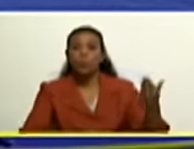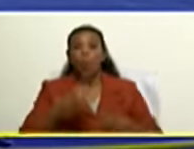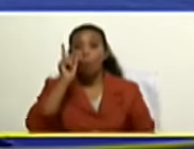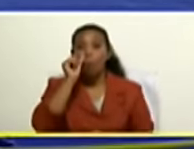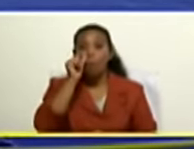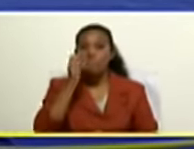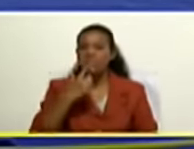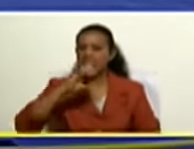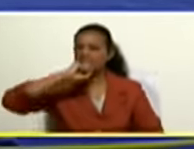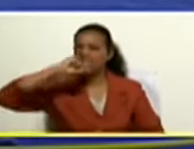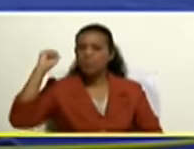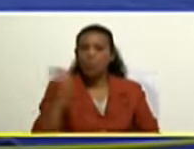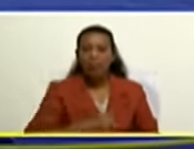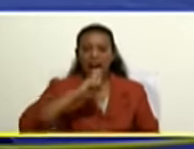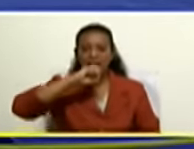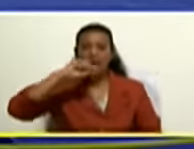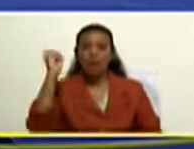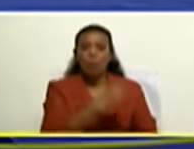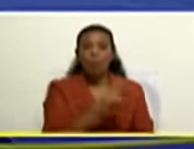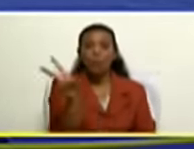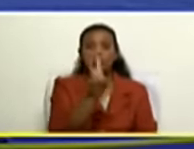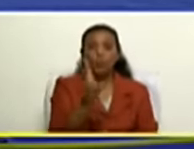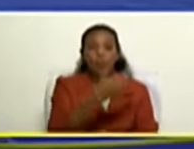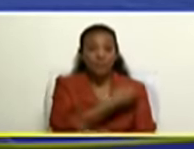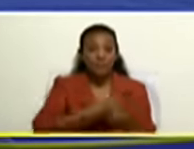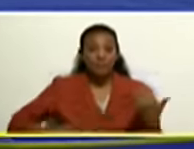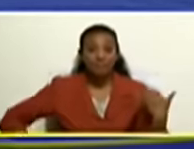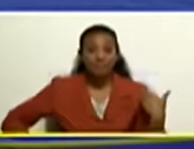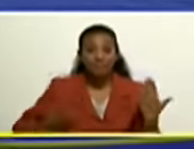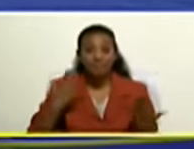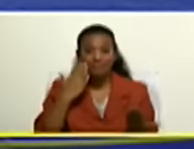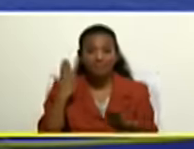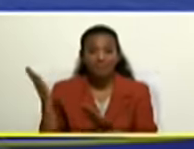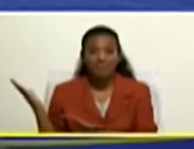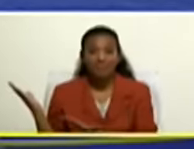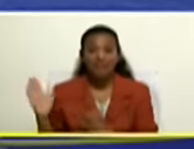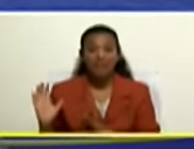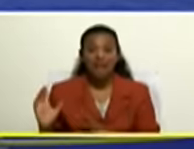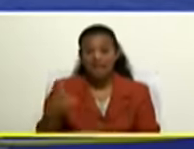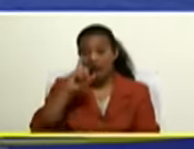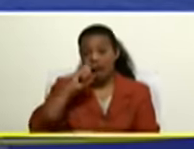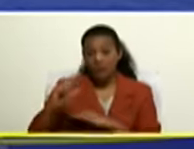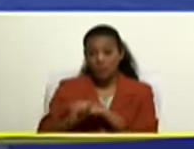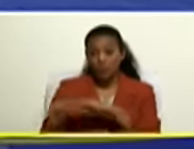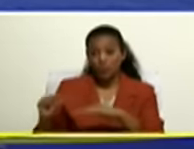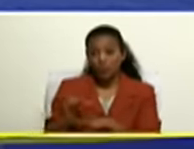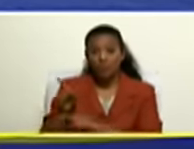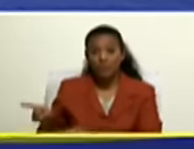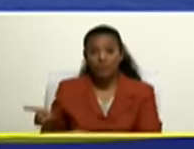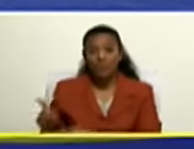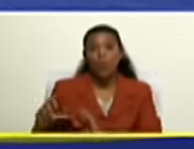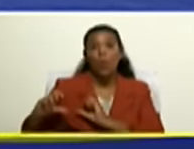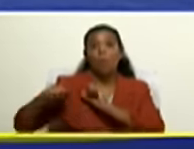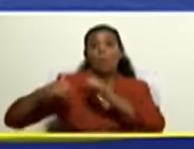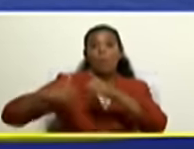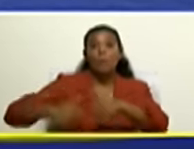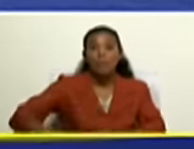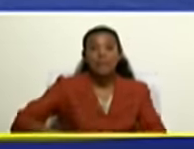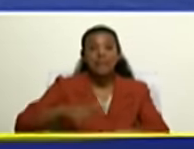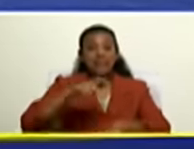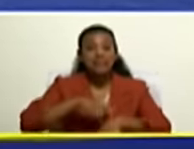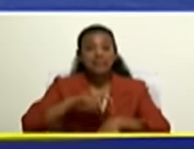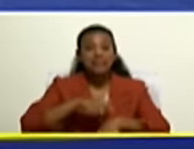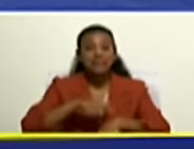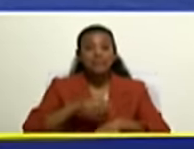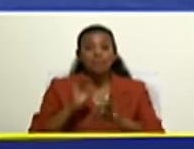que odia a Venezuela, fue presidente para ese momento y comienza entonces la etapa de lo